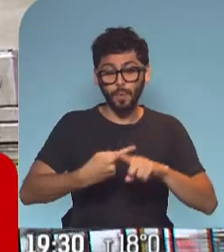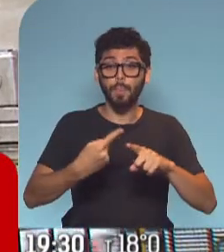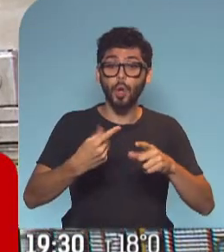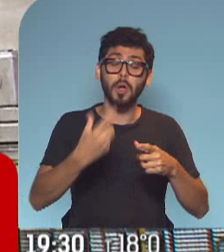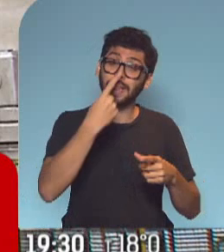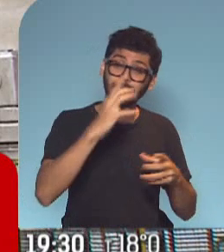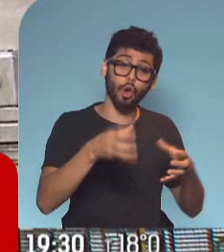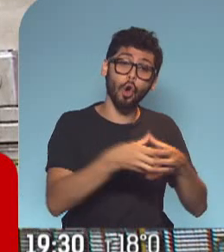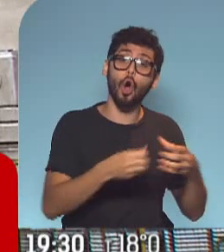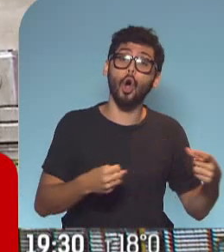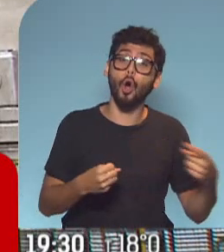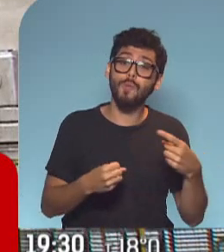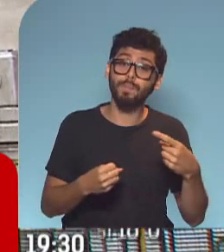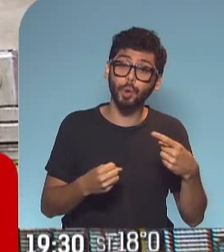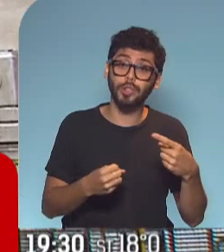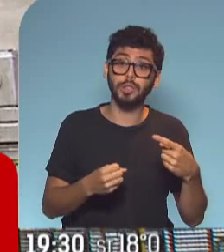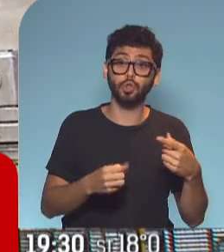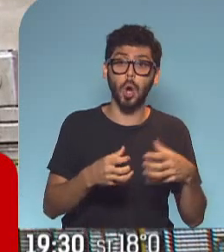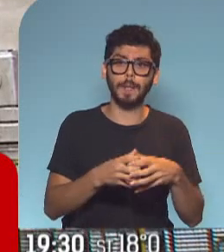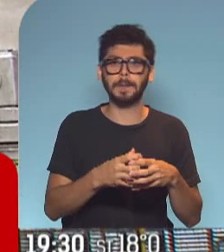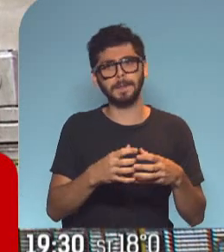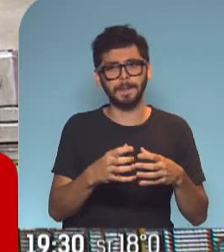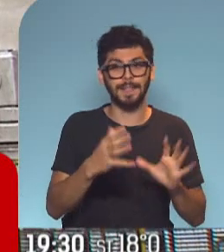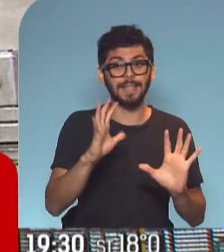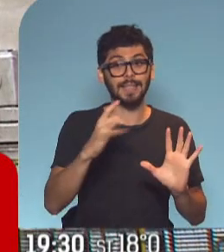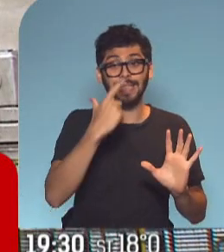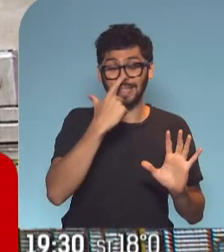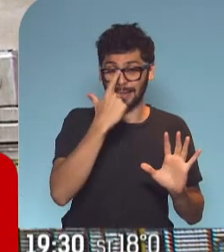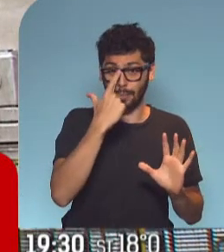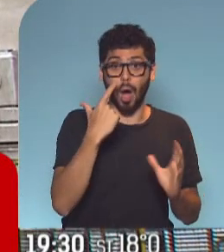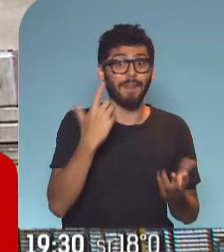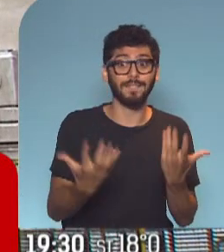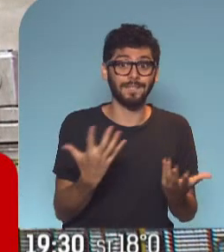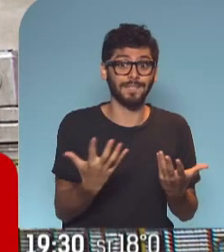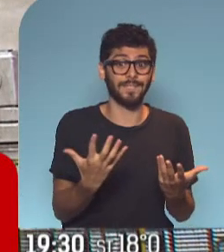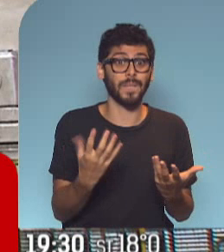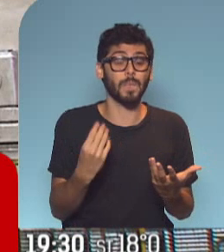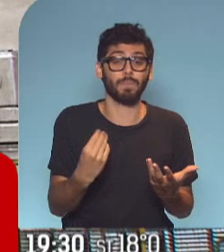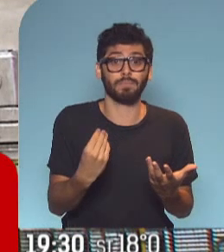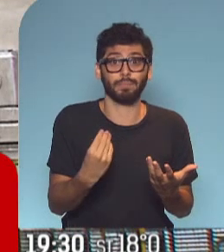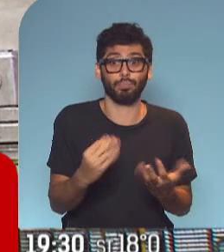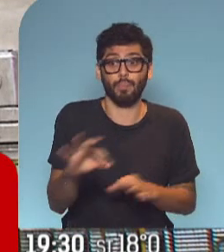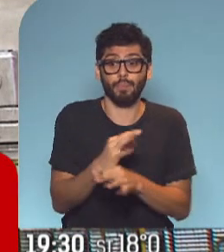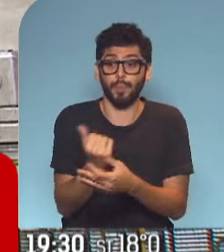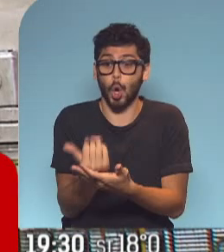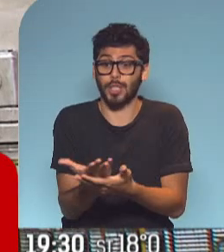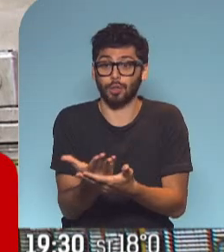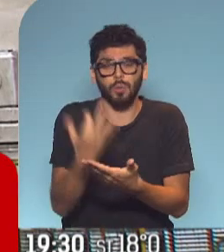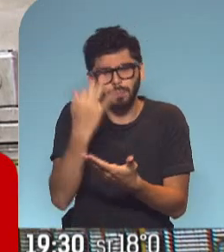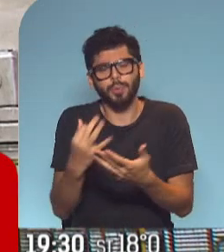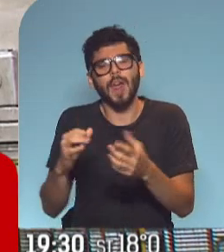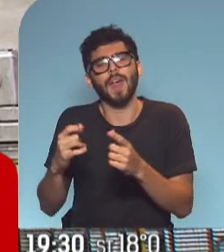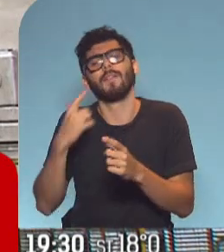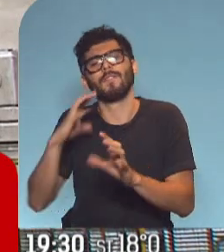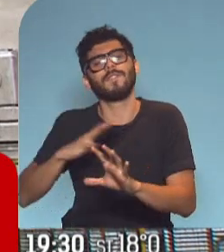oposición más dejar a la oposición en algún lugar interesante tener que manifestarse cuando se trate este proyecto al menos en comisiones hasta